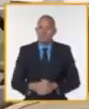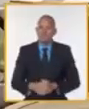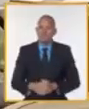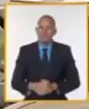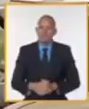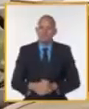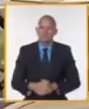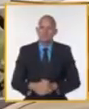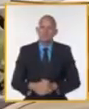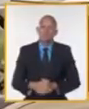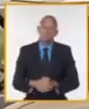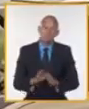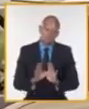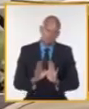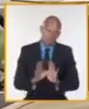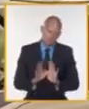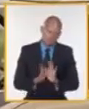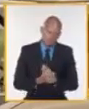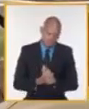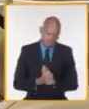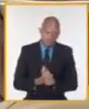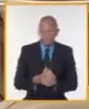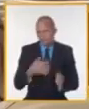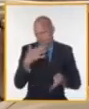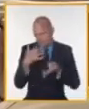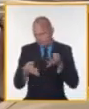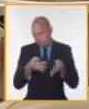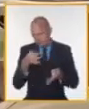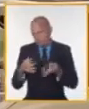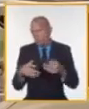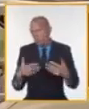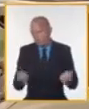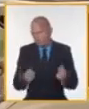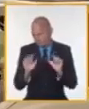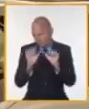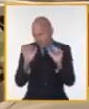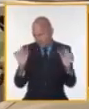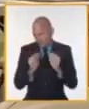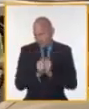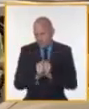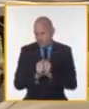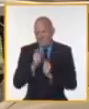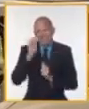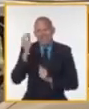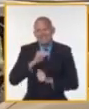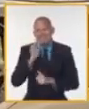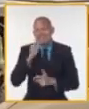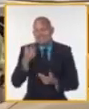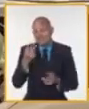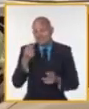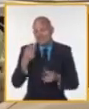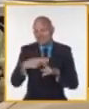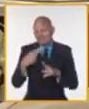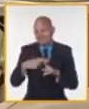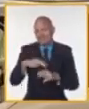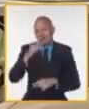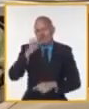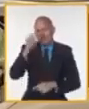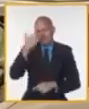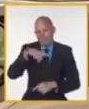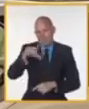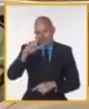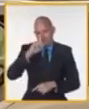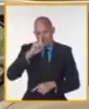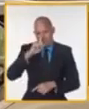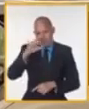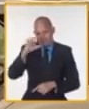en el proceso de bancarización, y aun cuando en las inspecciones y demás realizadas, en la